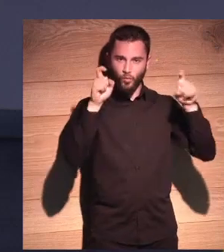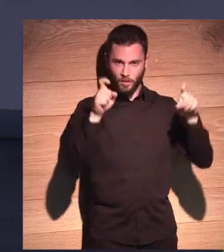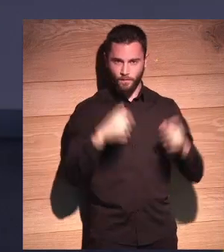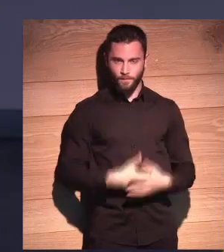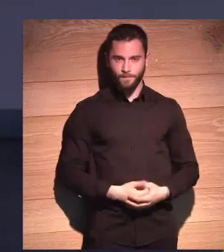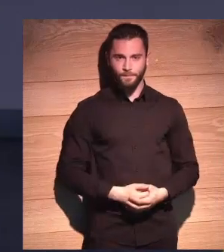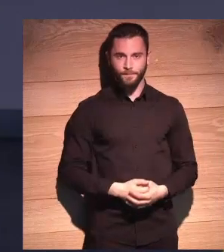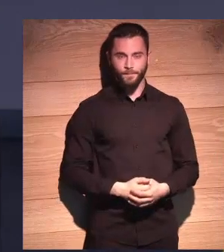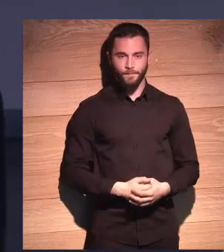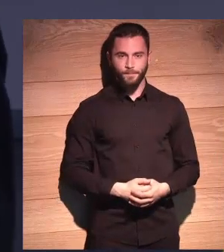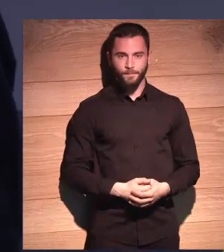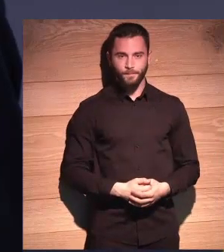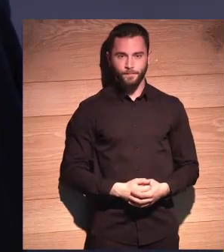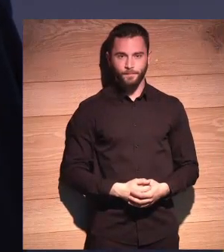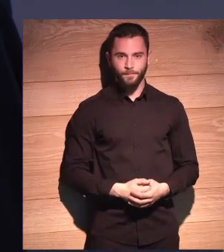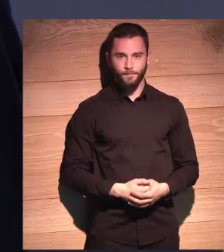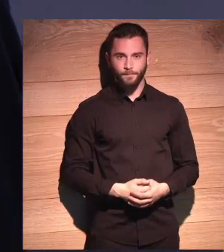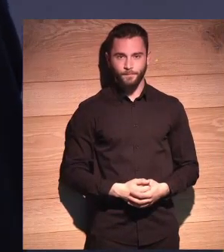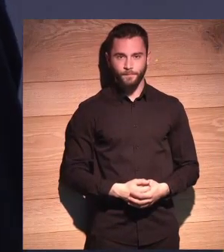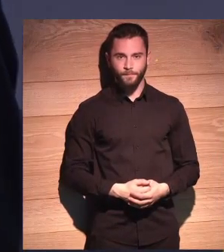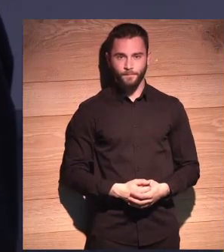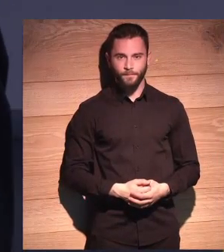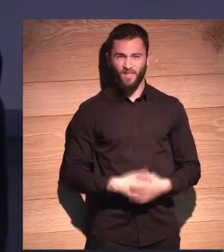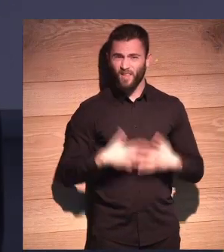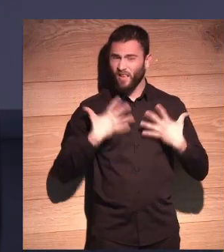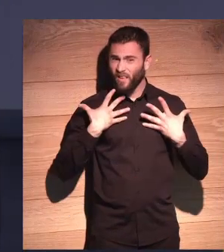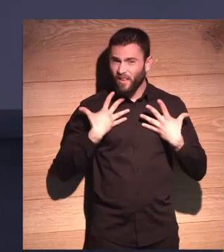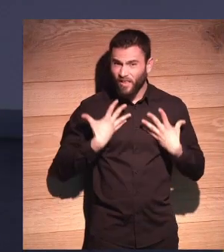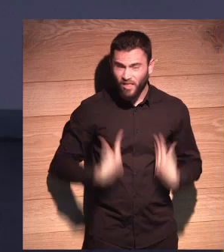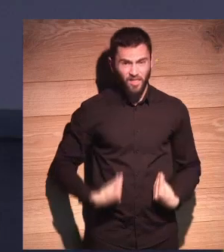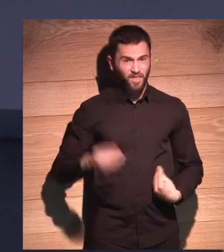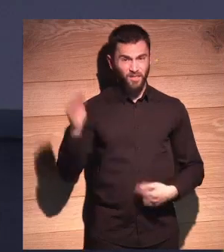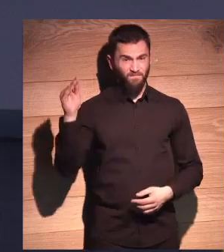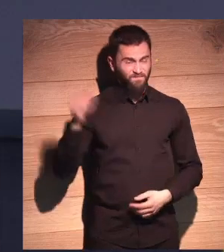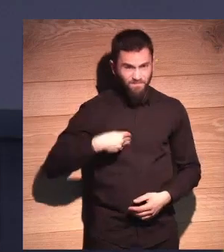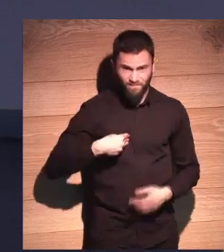digital. Y es lamentable